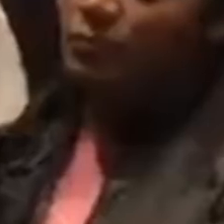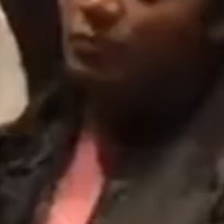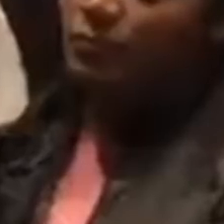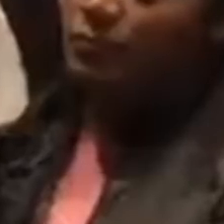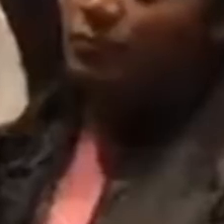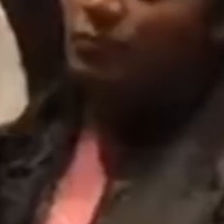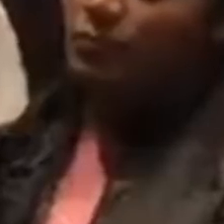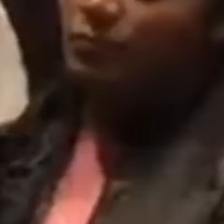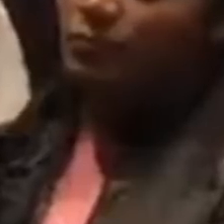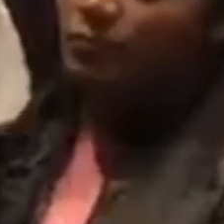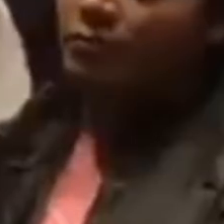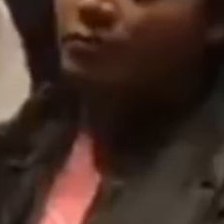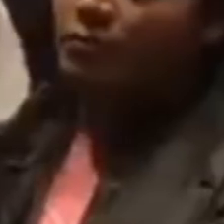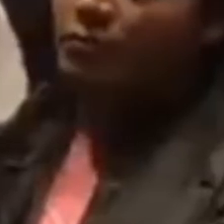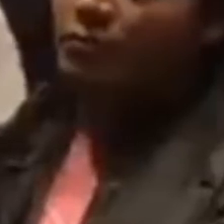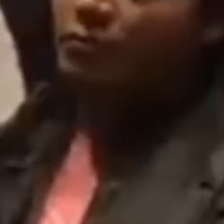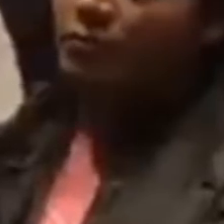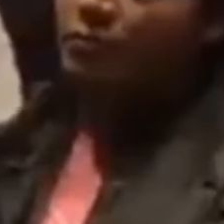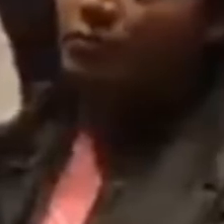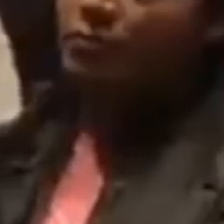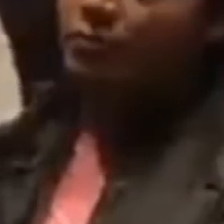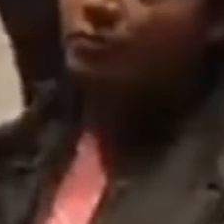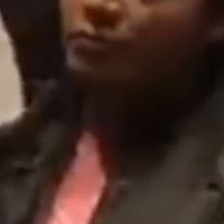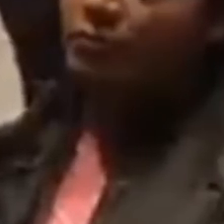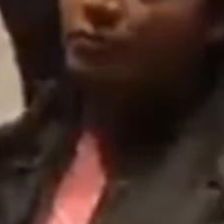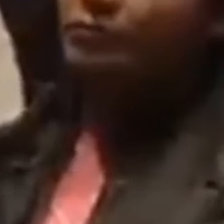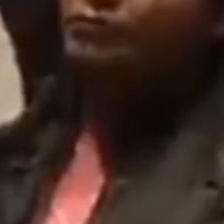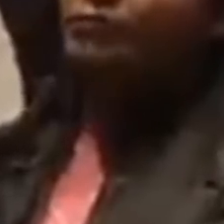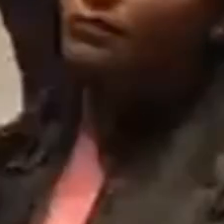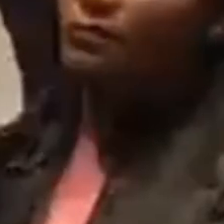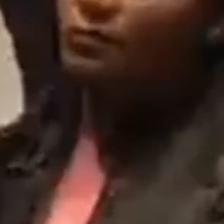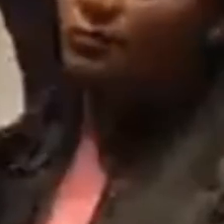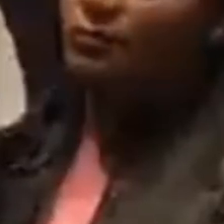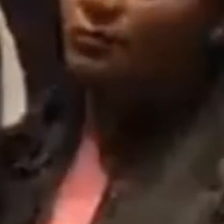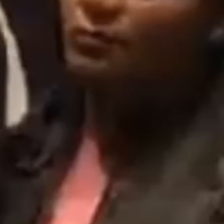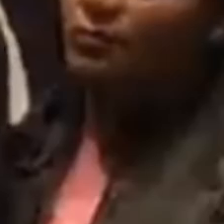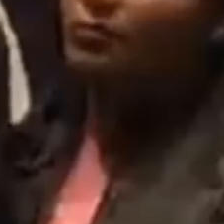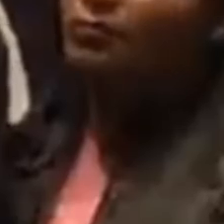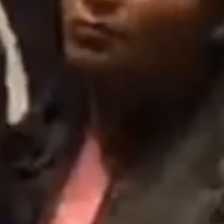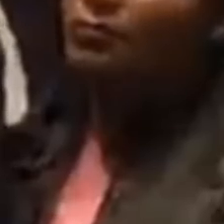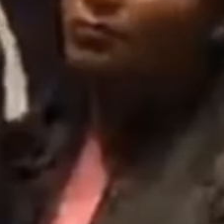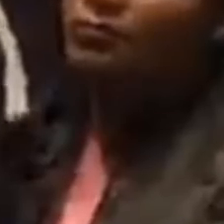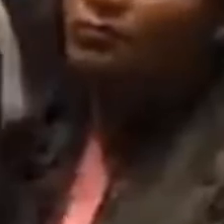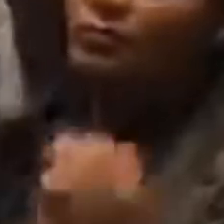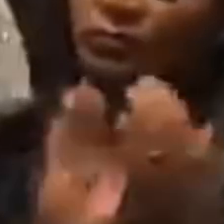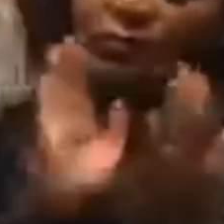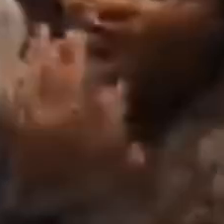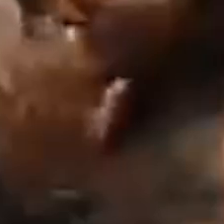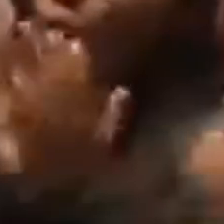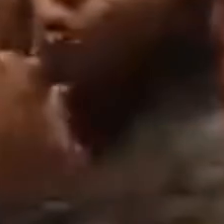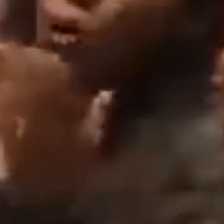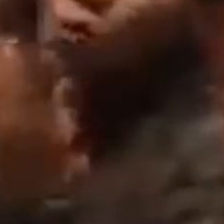movimiento, donde Ricardo Mejía rompe a la Cuarta Transformación.